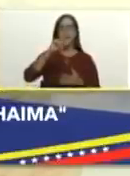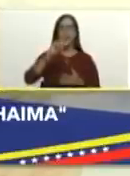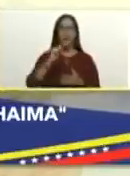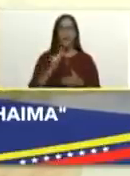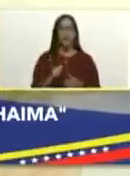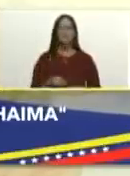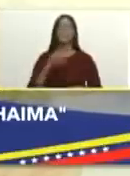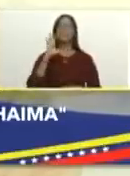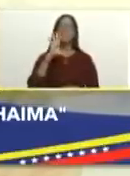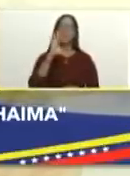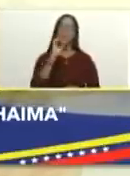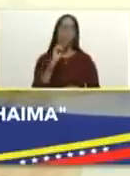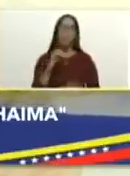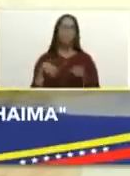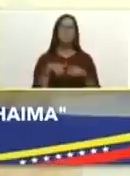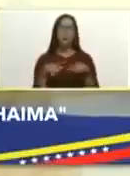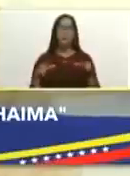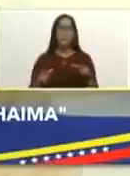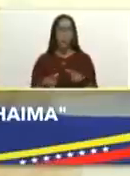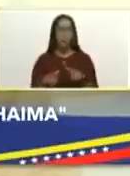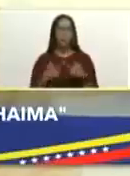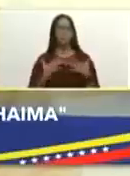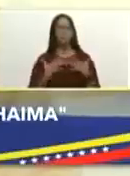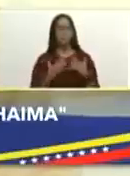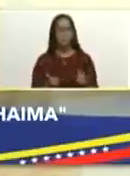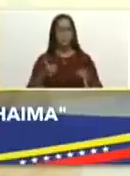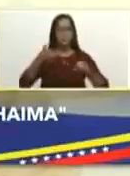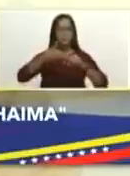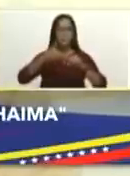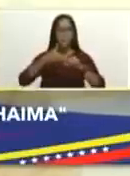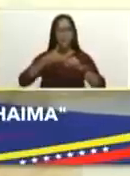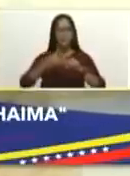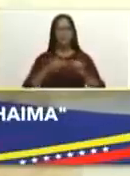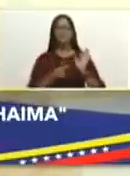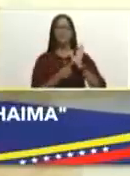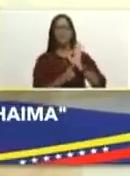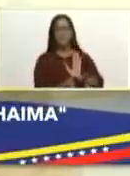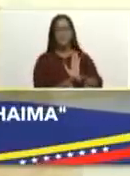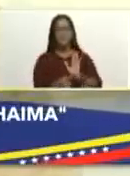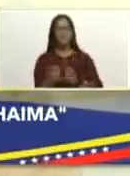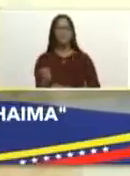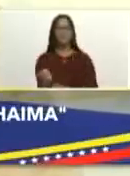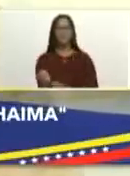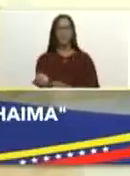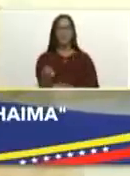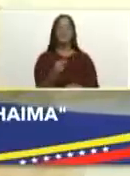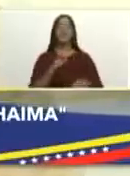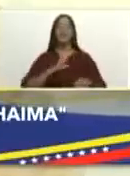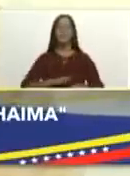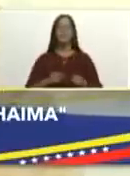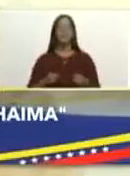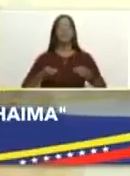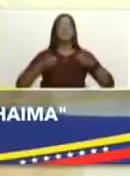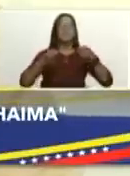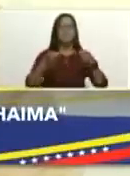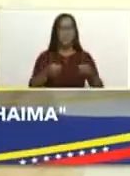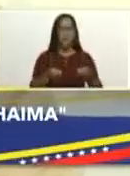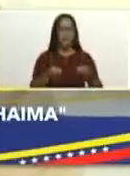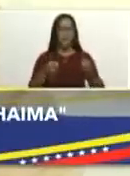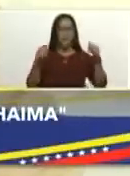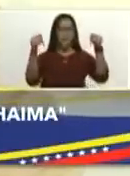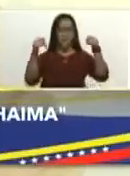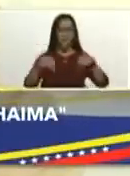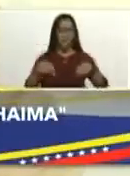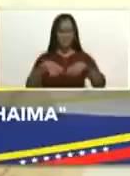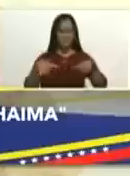50 pozos, recuperada de manera ejemplar, estoy entregando esta